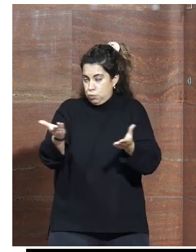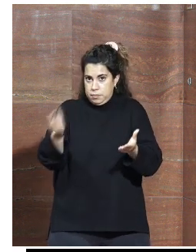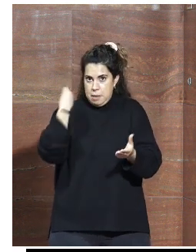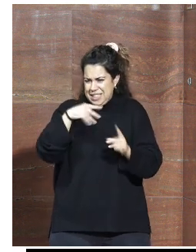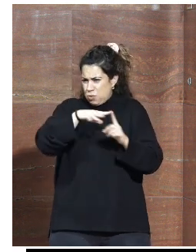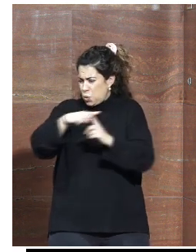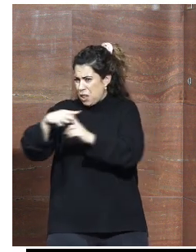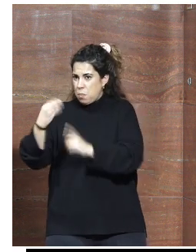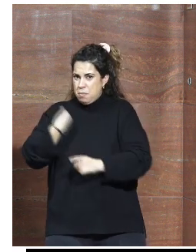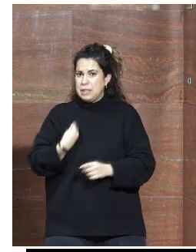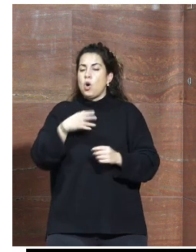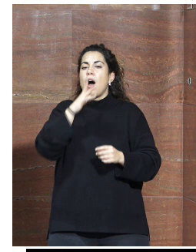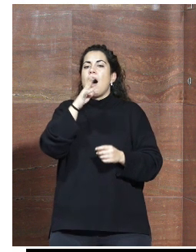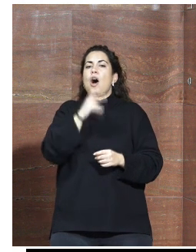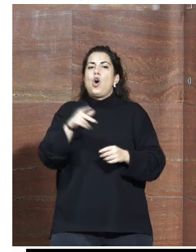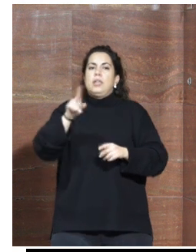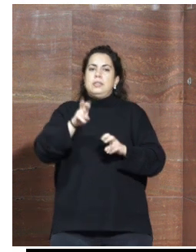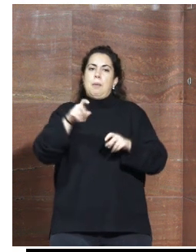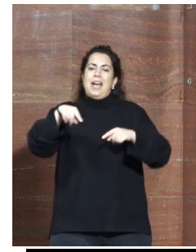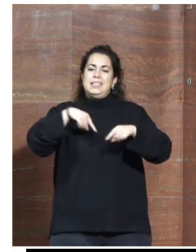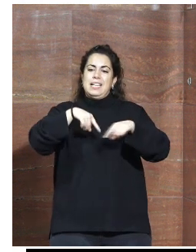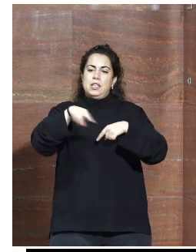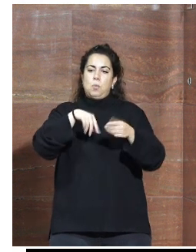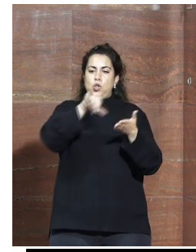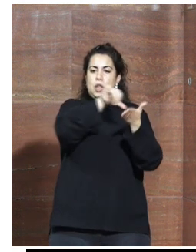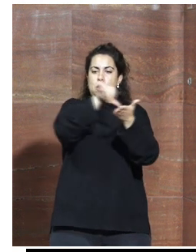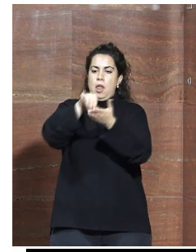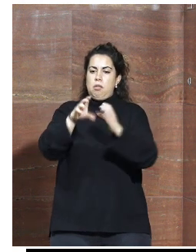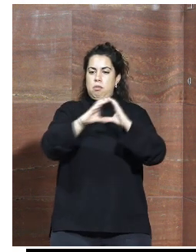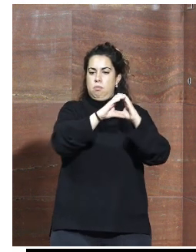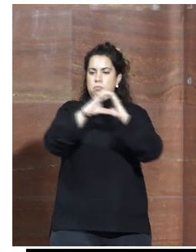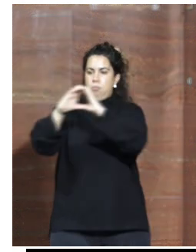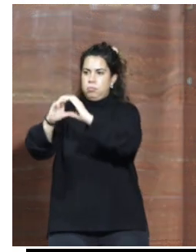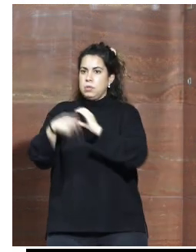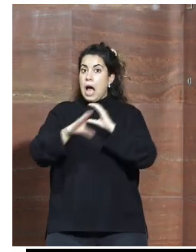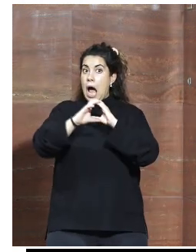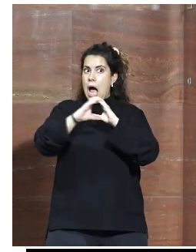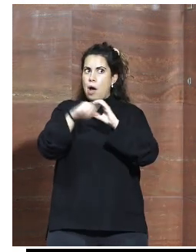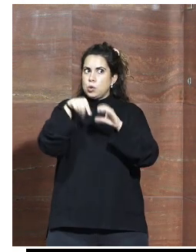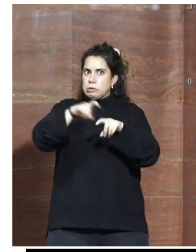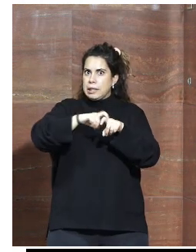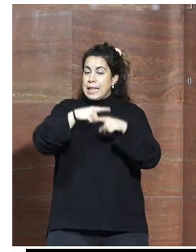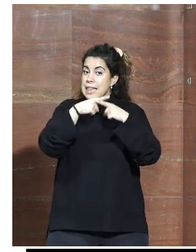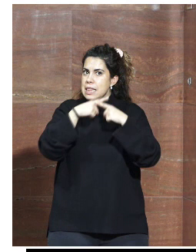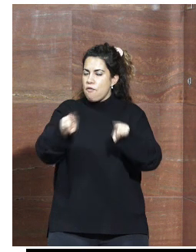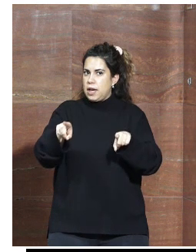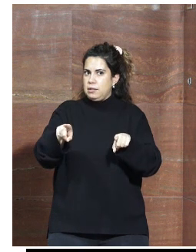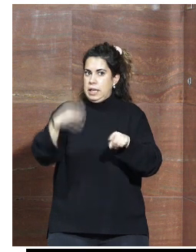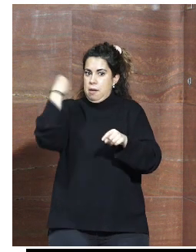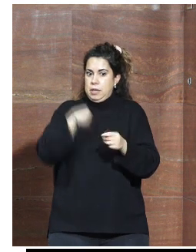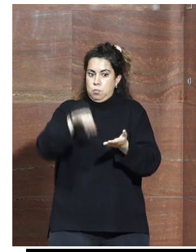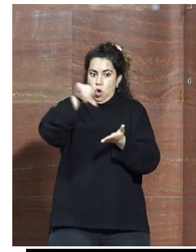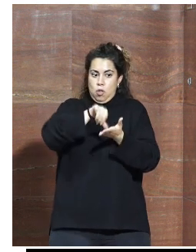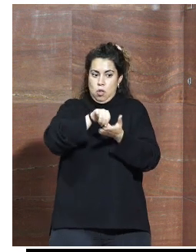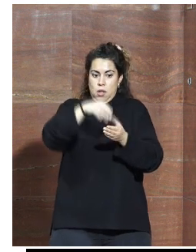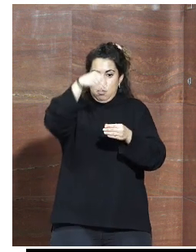Nos vamos al transporte interurbano. Nos vamos a encontrar con que haya un autobús interurbano que ya tiene unas características distintas a los que son el autobús de